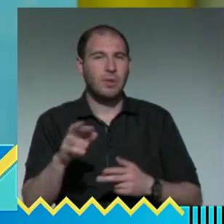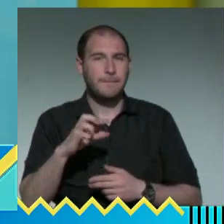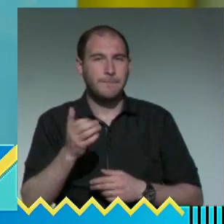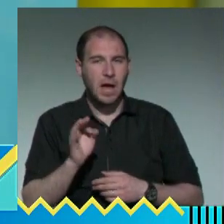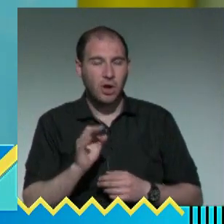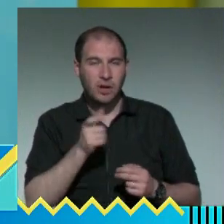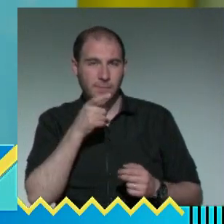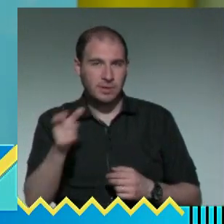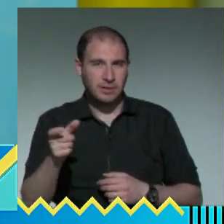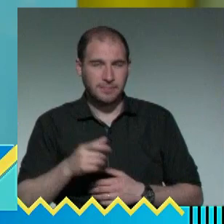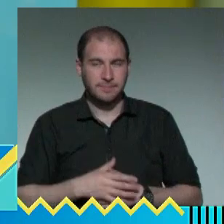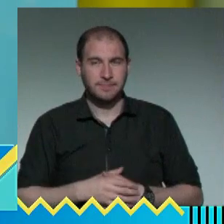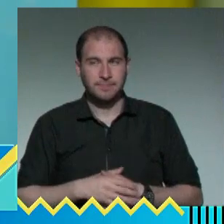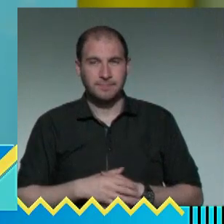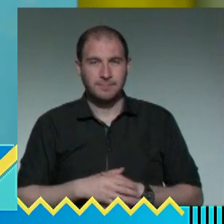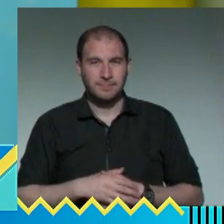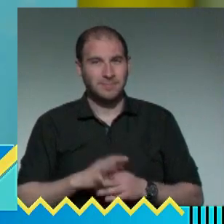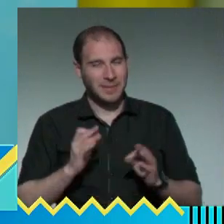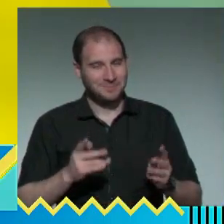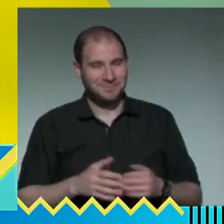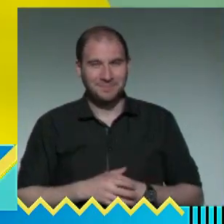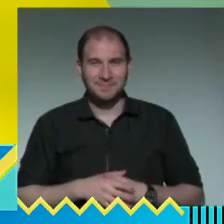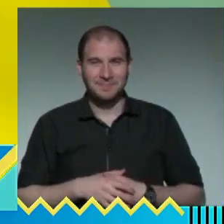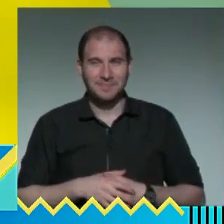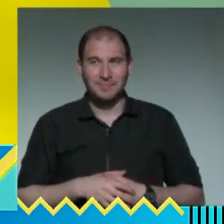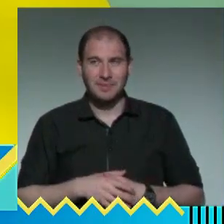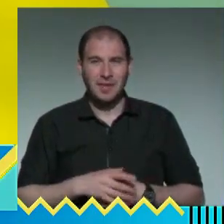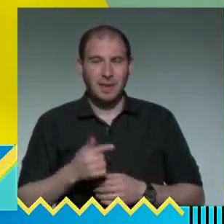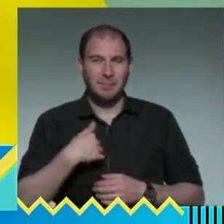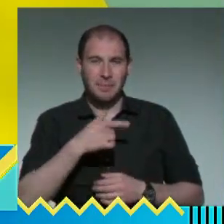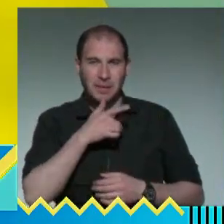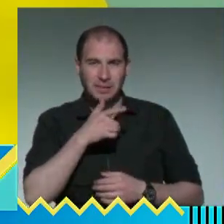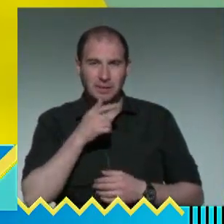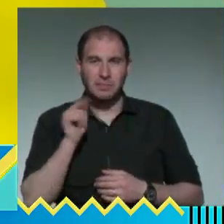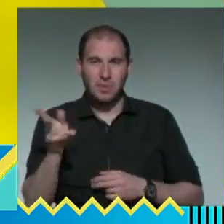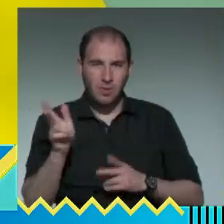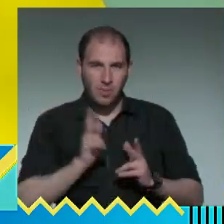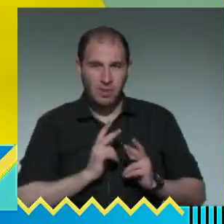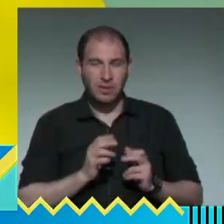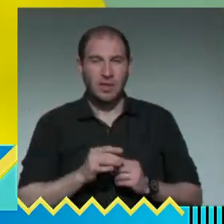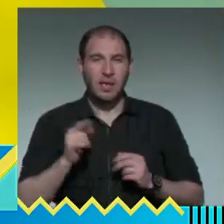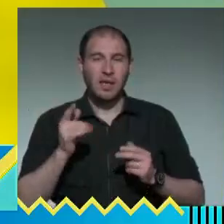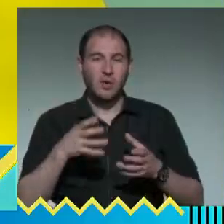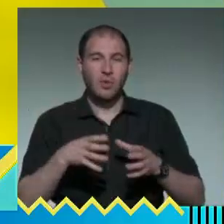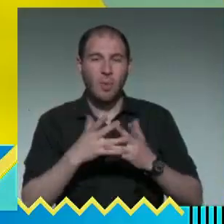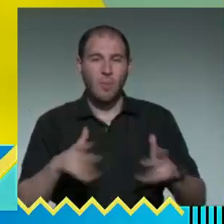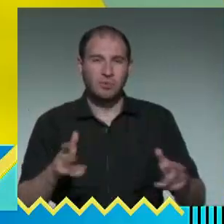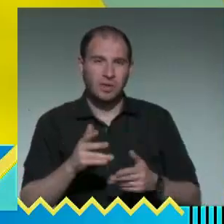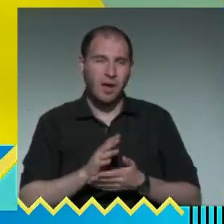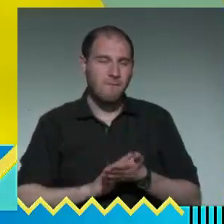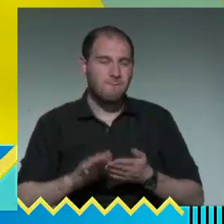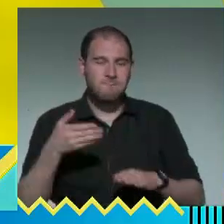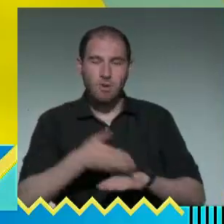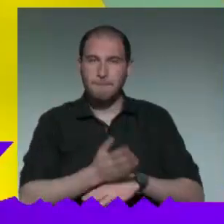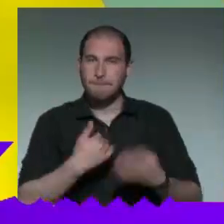a contestar esa pregunta? Bueno. me parece que, bueno, como bien dijiste, fue una de las bandas más influyentes, y